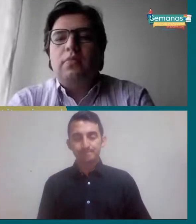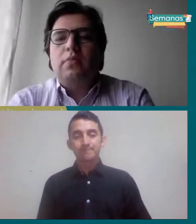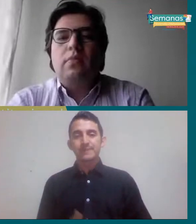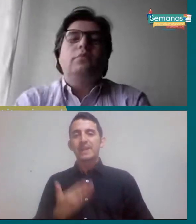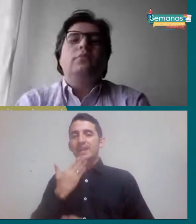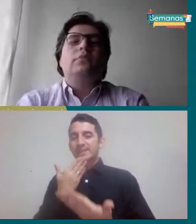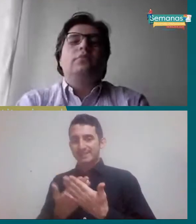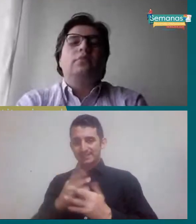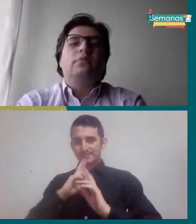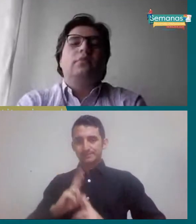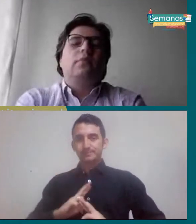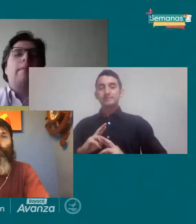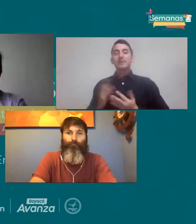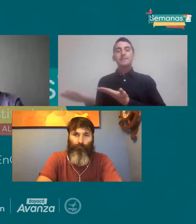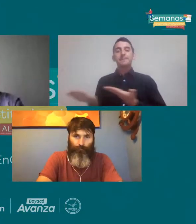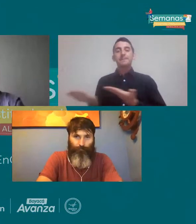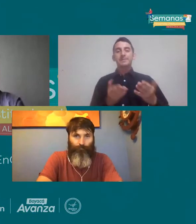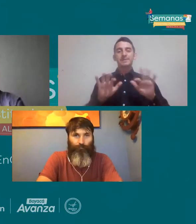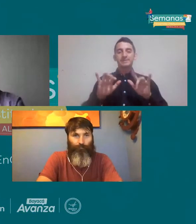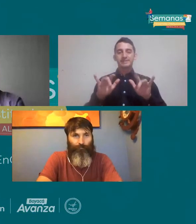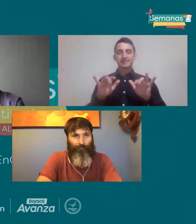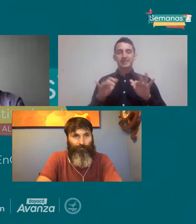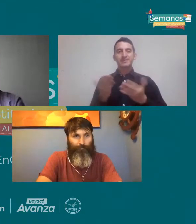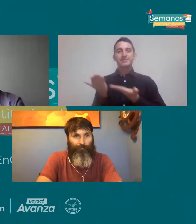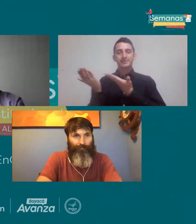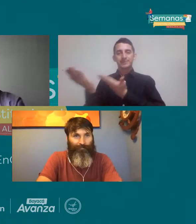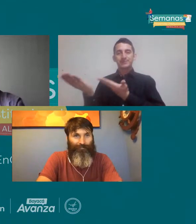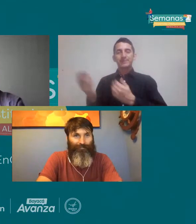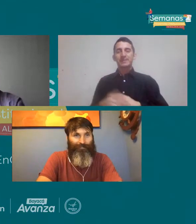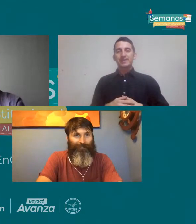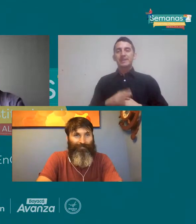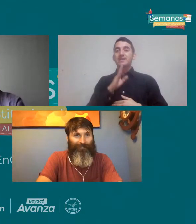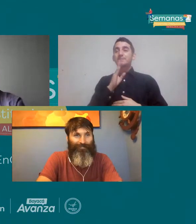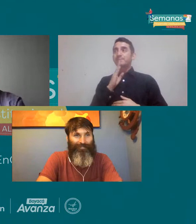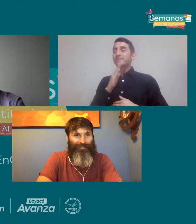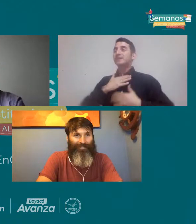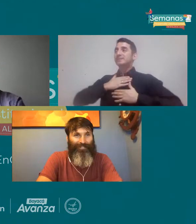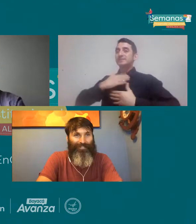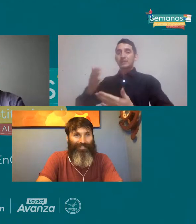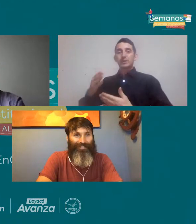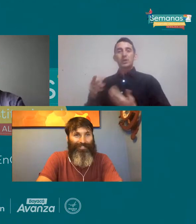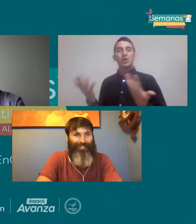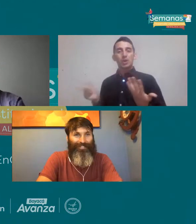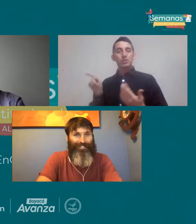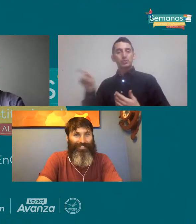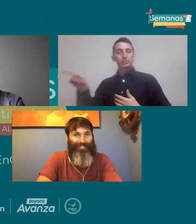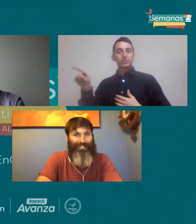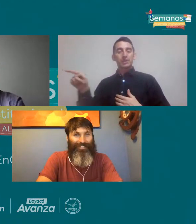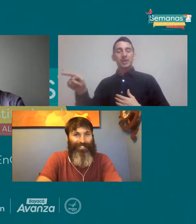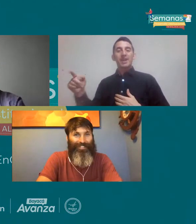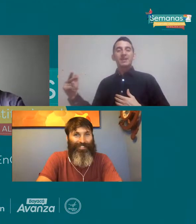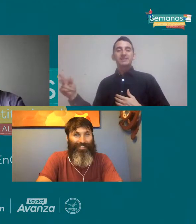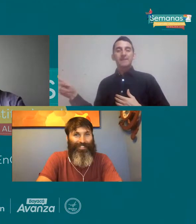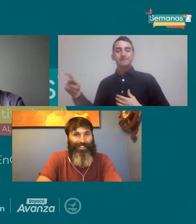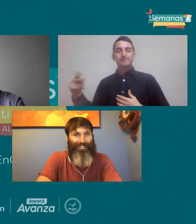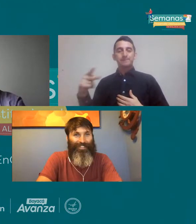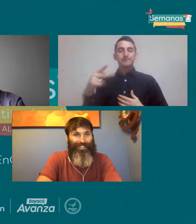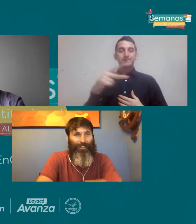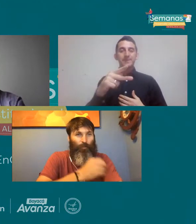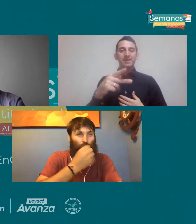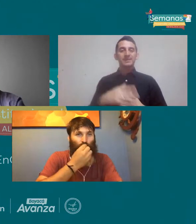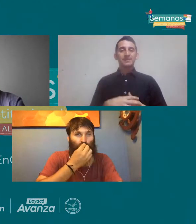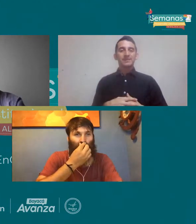damos la bienvenida al secretario de Educación, que estaba pendiente de saludarlo. Él estaba viajando y acaba de llegar, acaba de